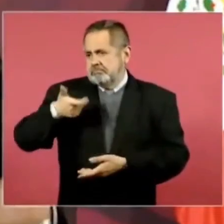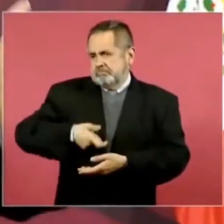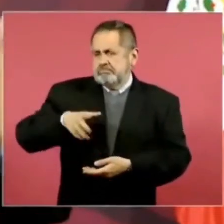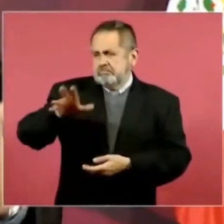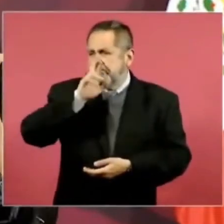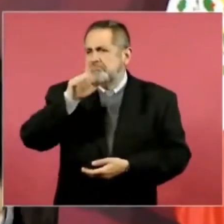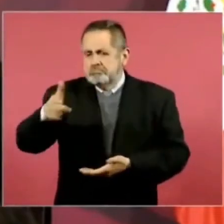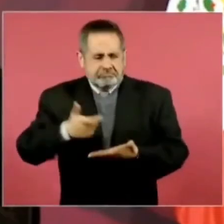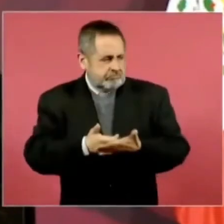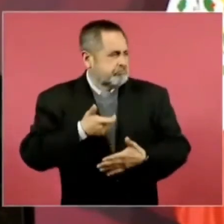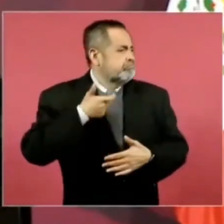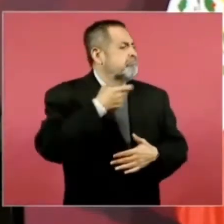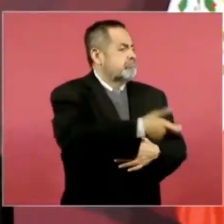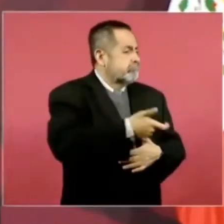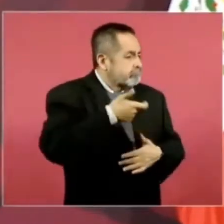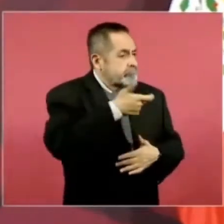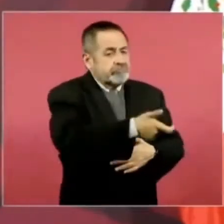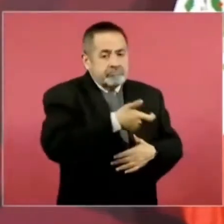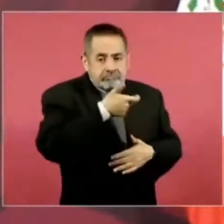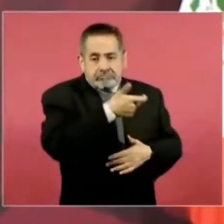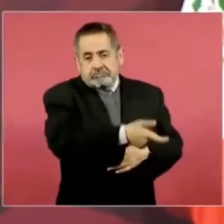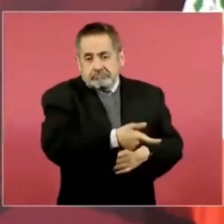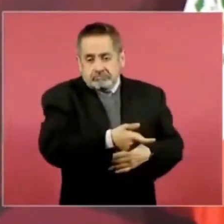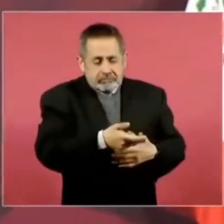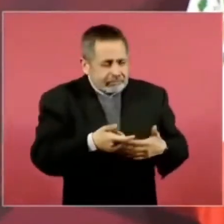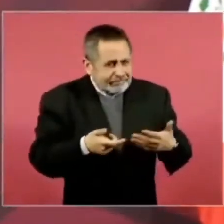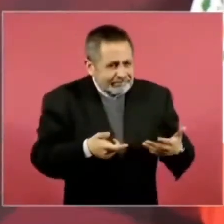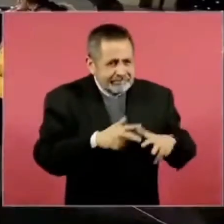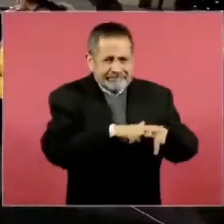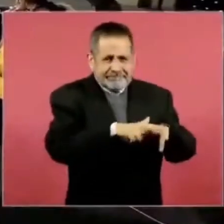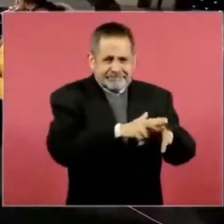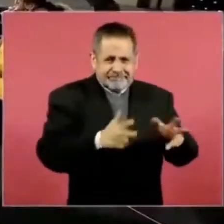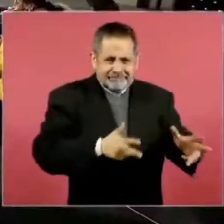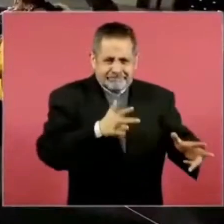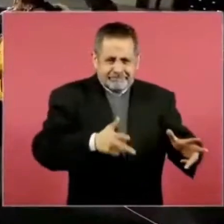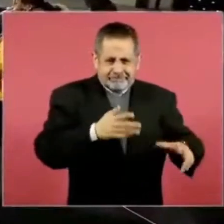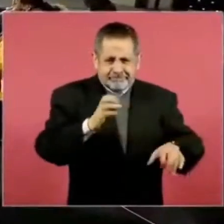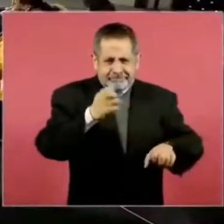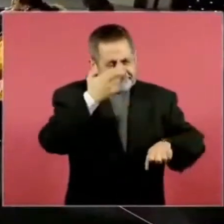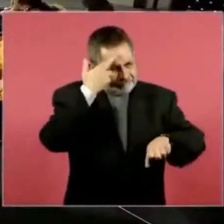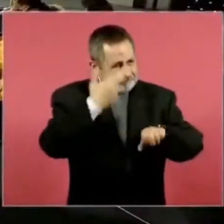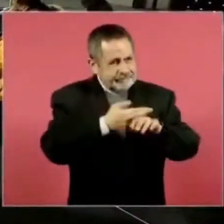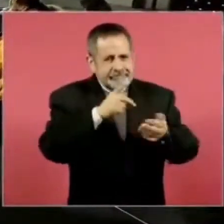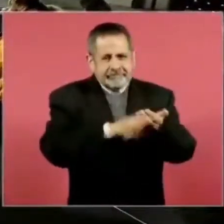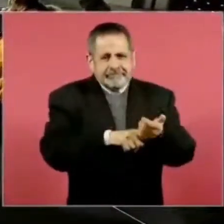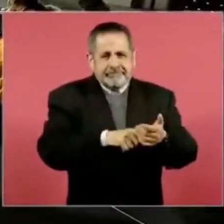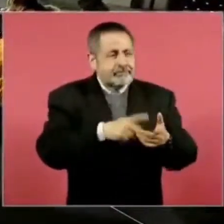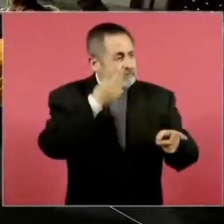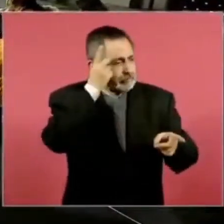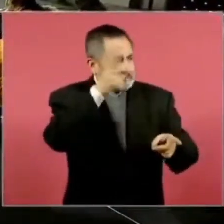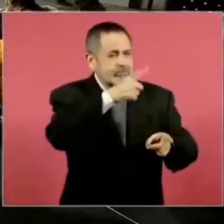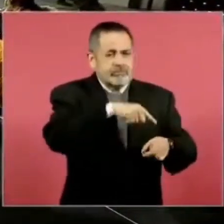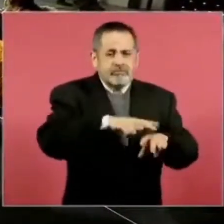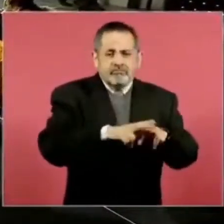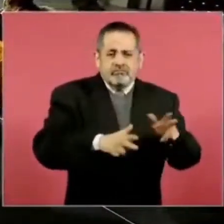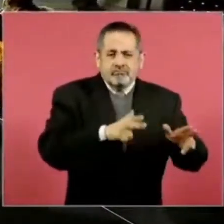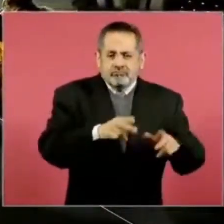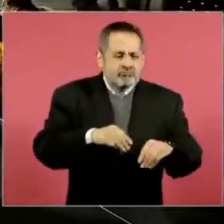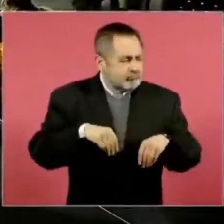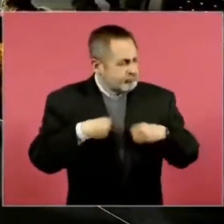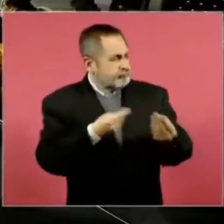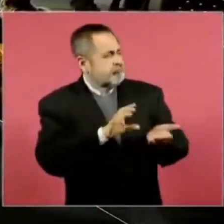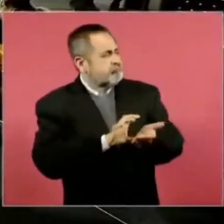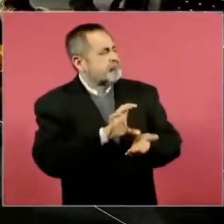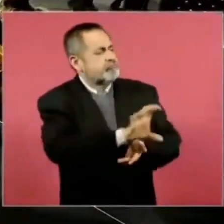todo lo que se les pagó a las compañías extranjeras dueñas de los ferrocarriles.